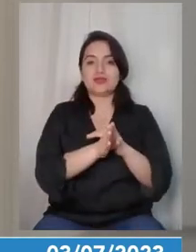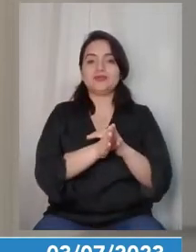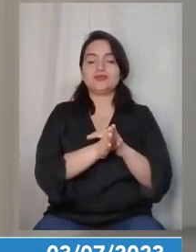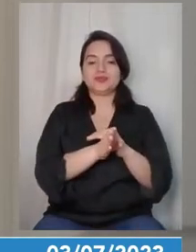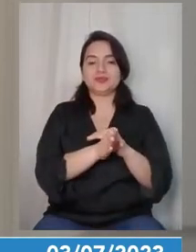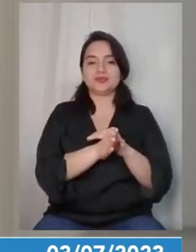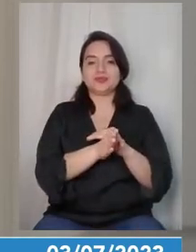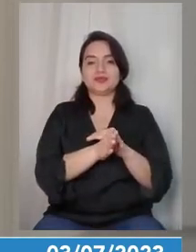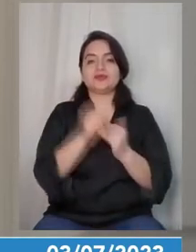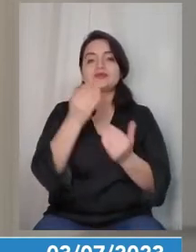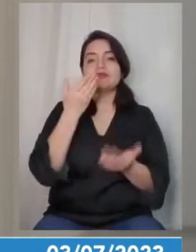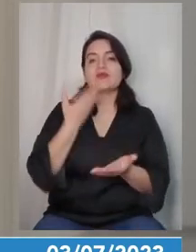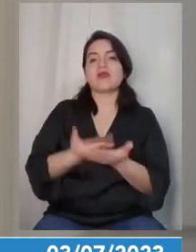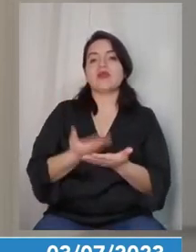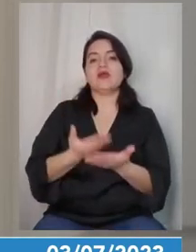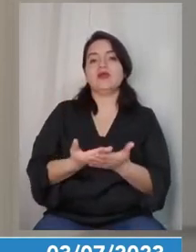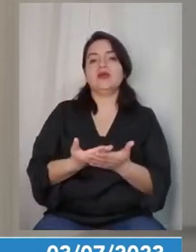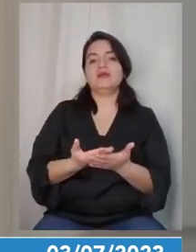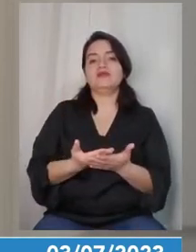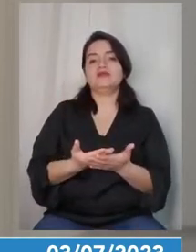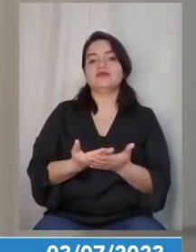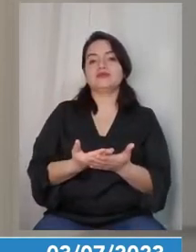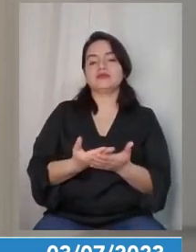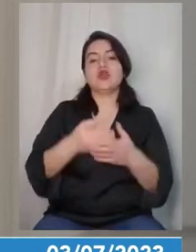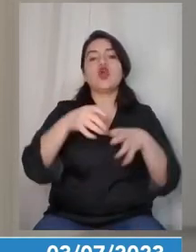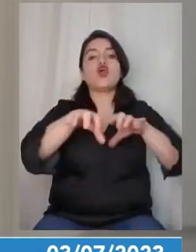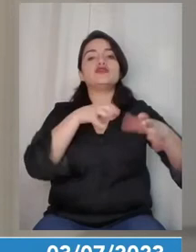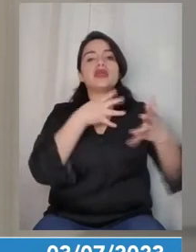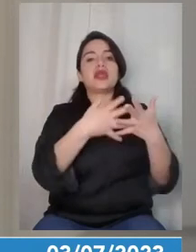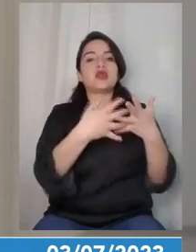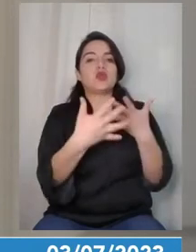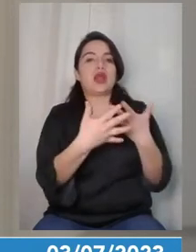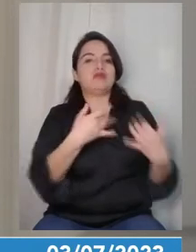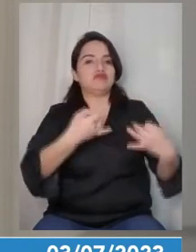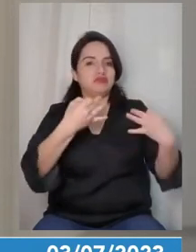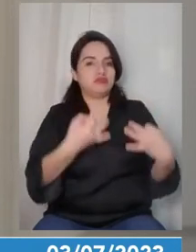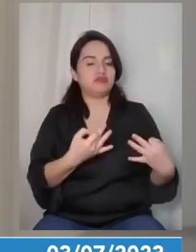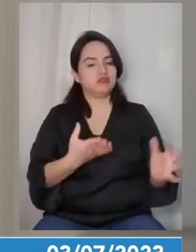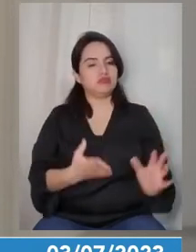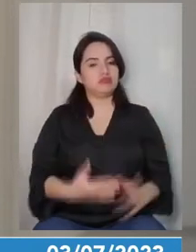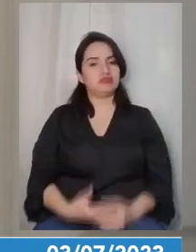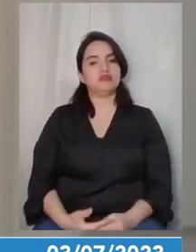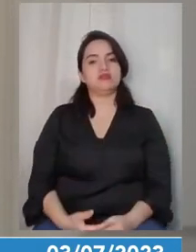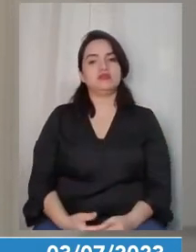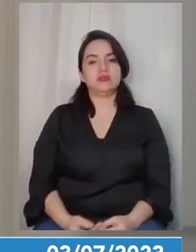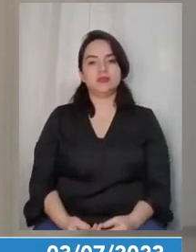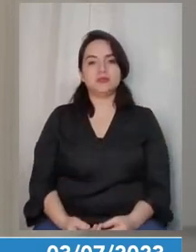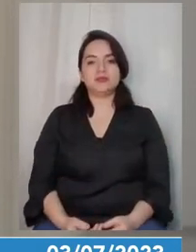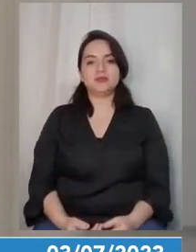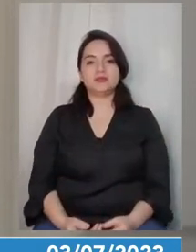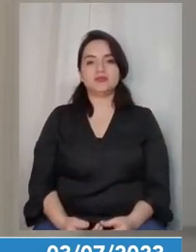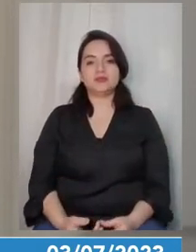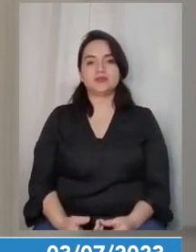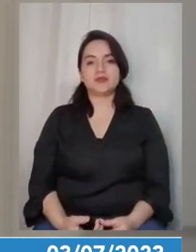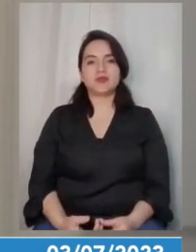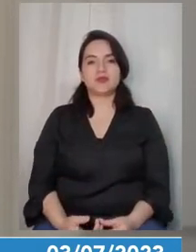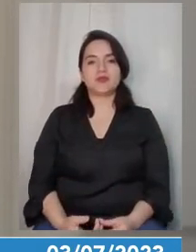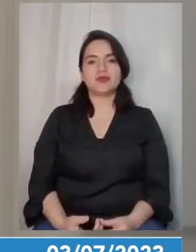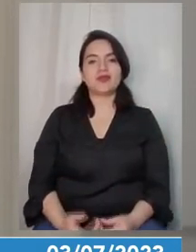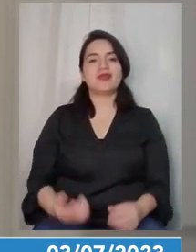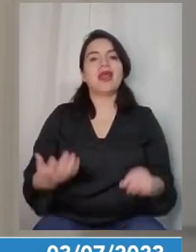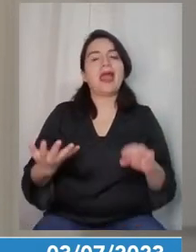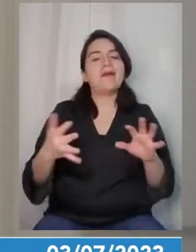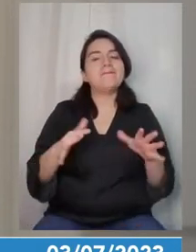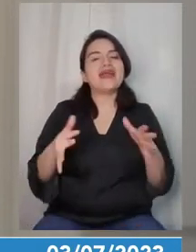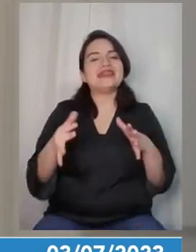aprovechamiento de los racional de los recursos naturales. Hay como un, pareciera como que hubo una abstención de mencionar los recursos naturales en